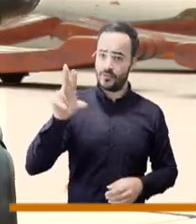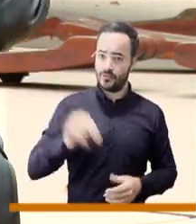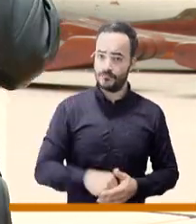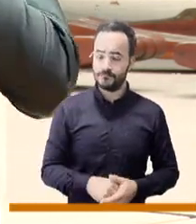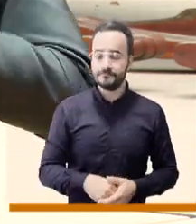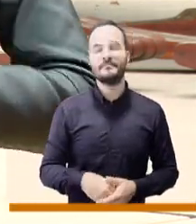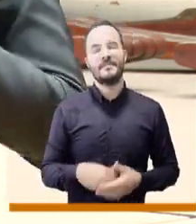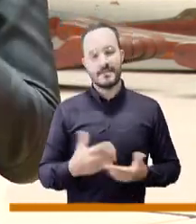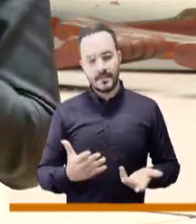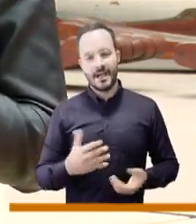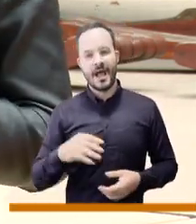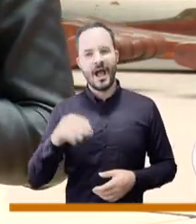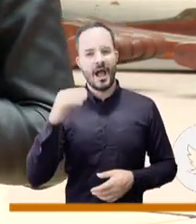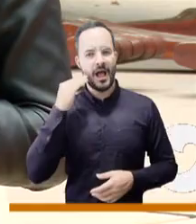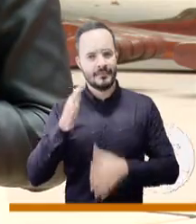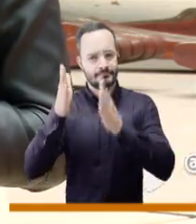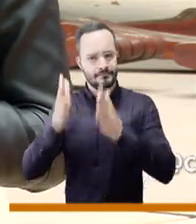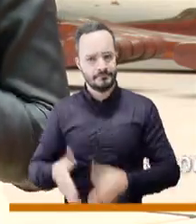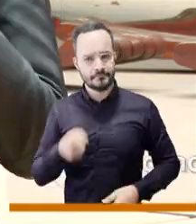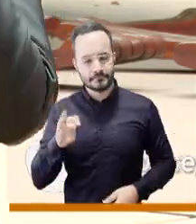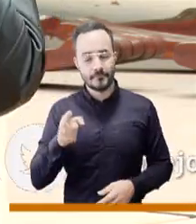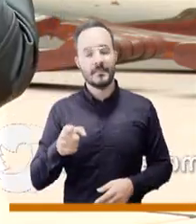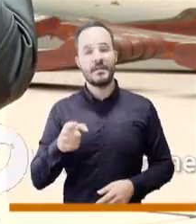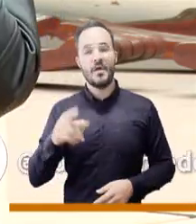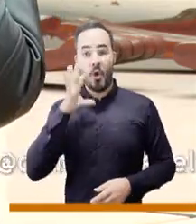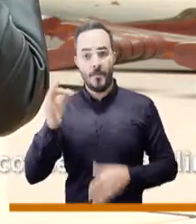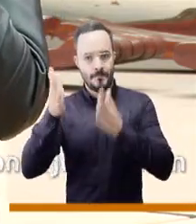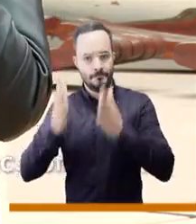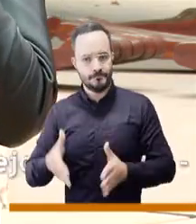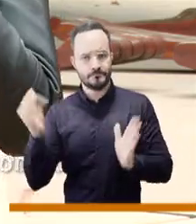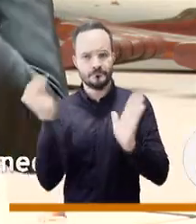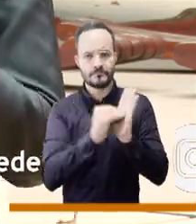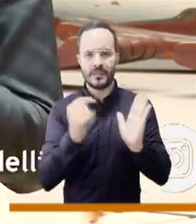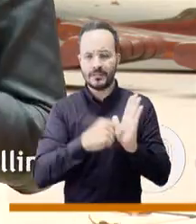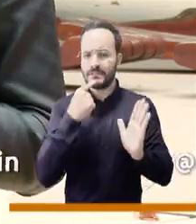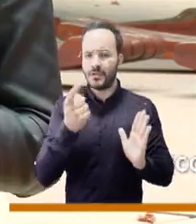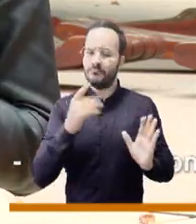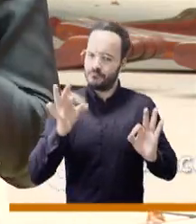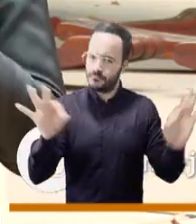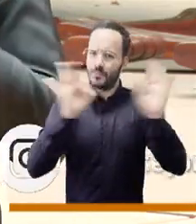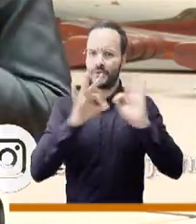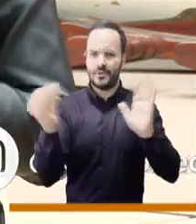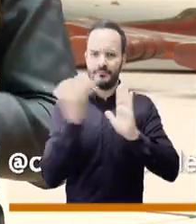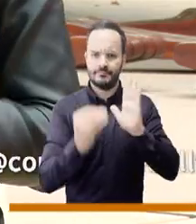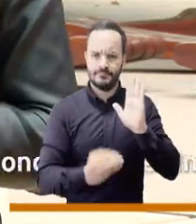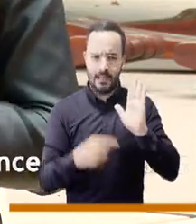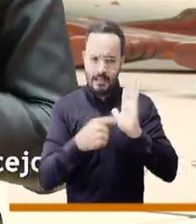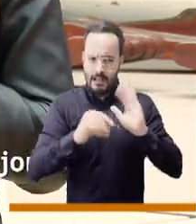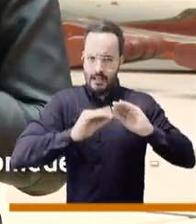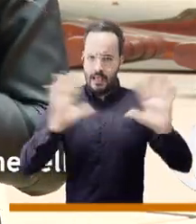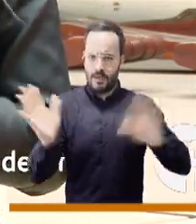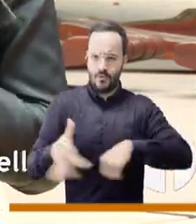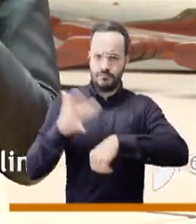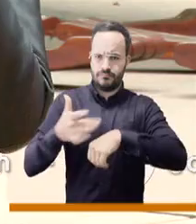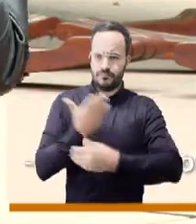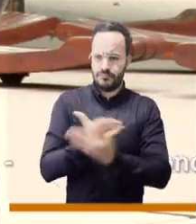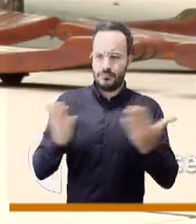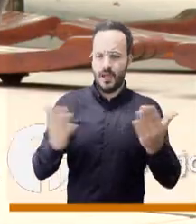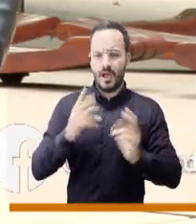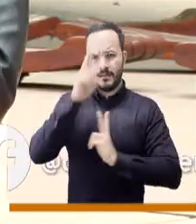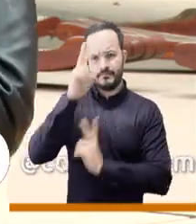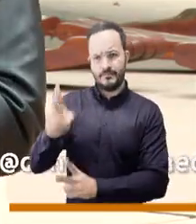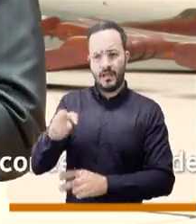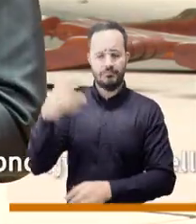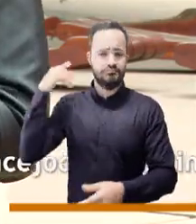@michaelmichael2 responde, sí, es importante generar normativas específicas para comunidades o grupos sociales históricamente